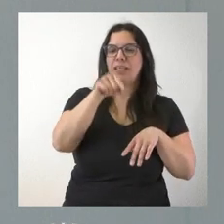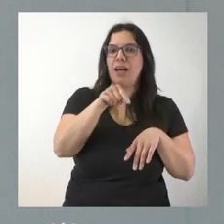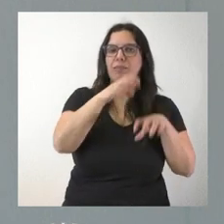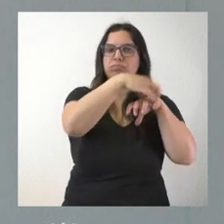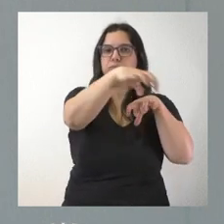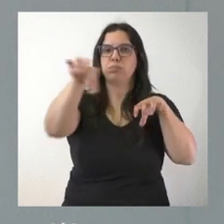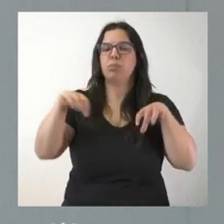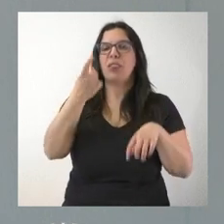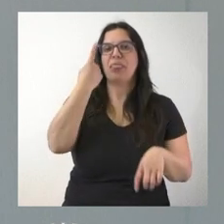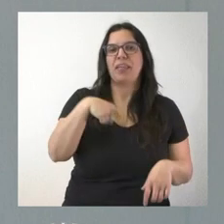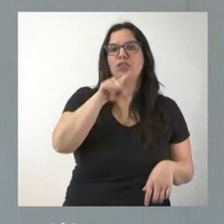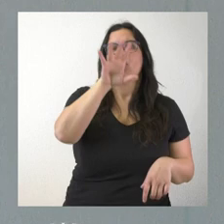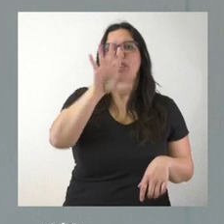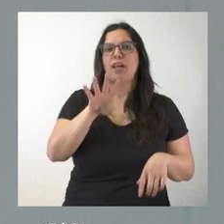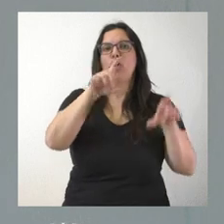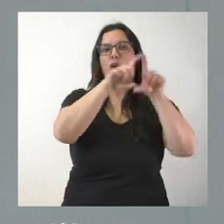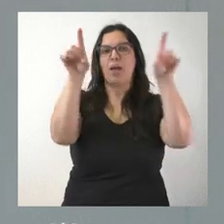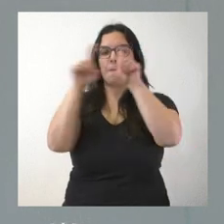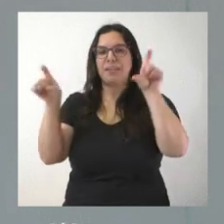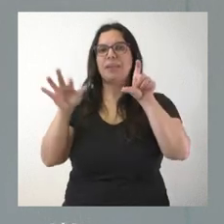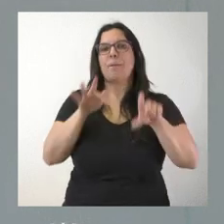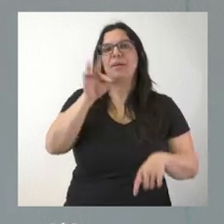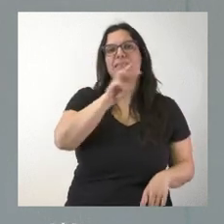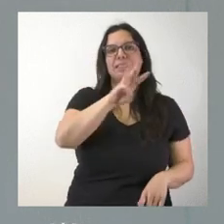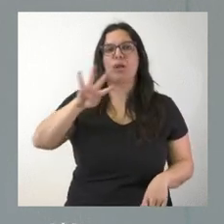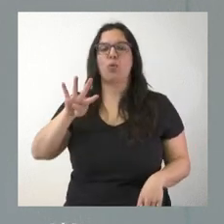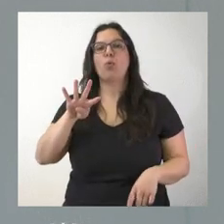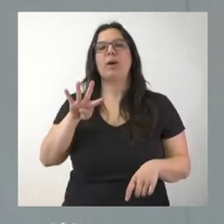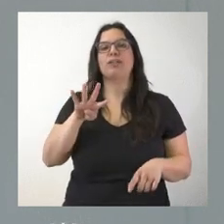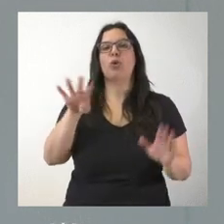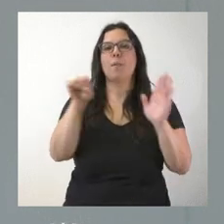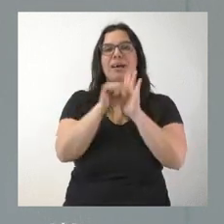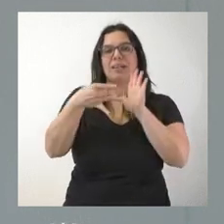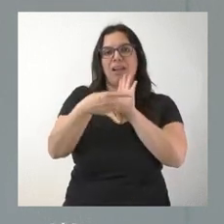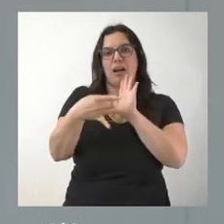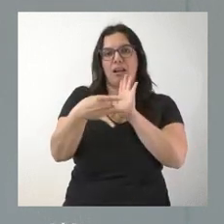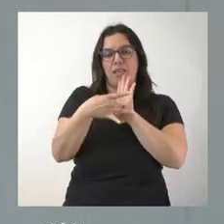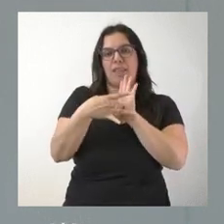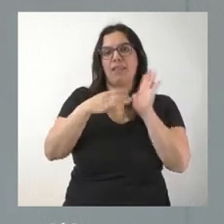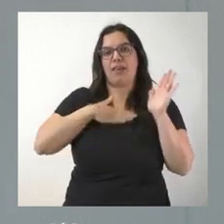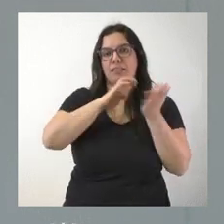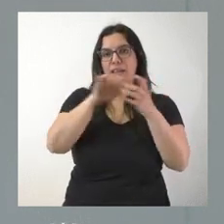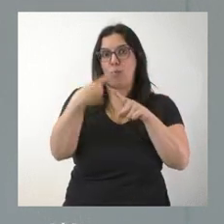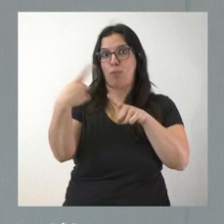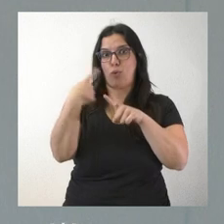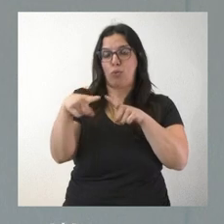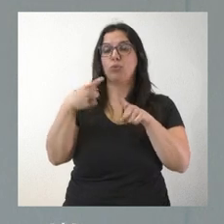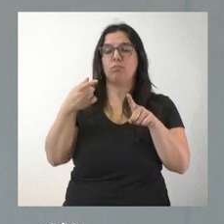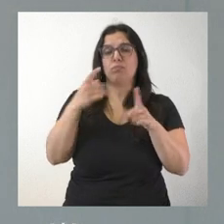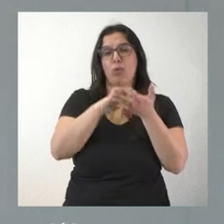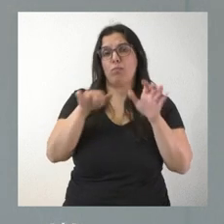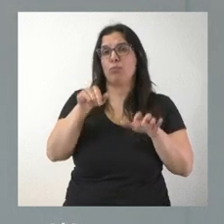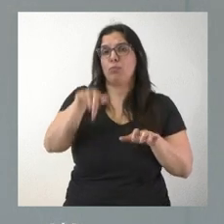ubicar 105 empresas y 34 figuras de calidad de Castilla y león sido también nuestra comunidad Autónoma referencia